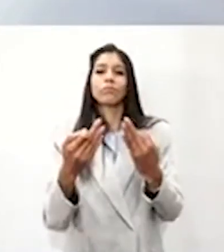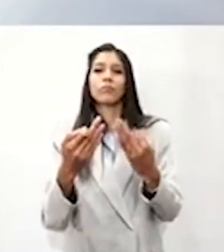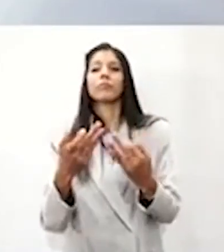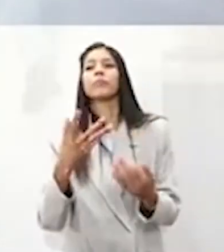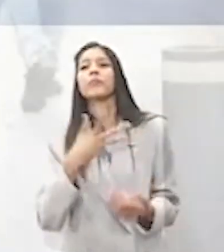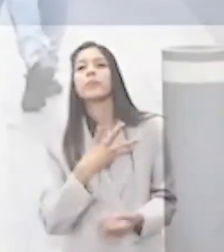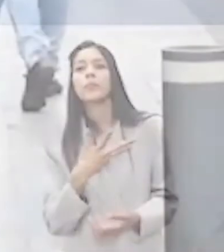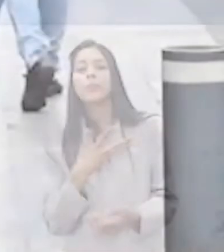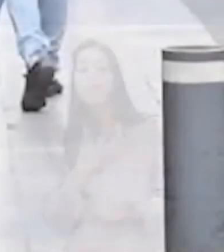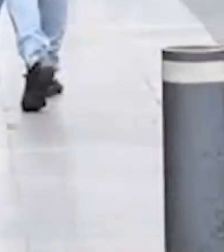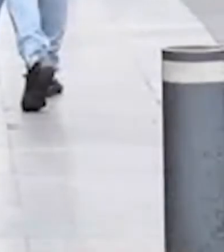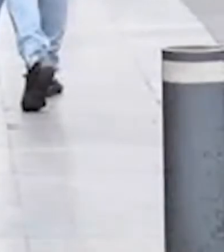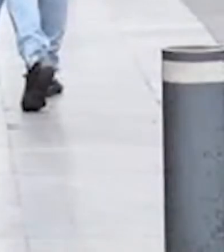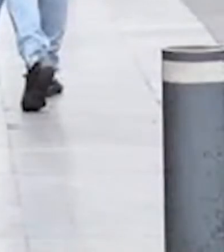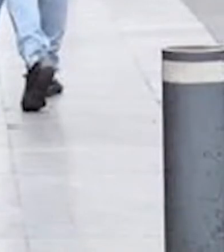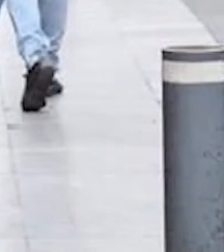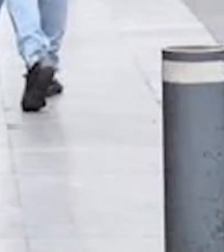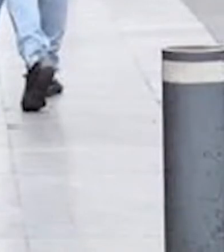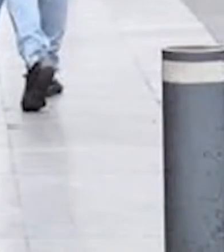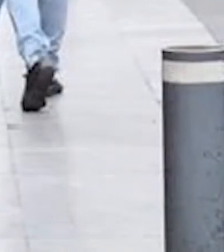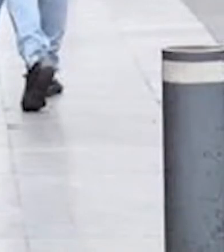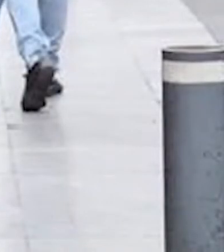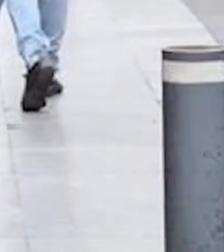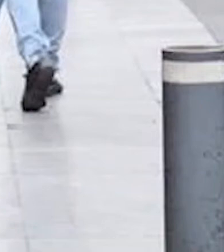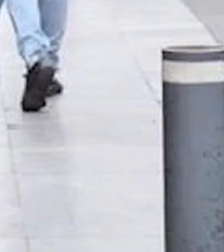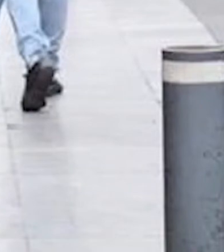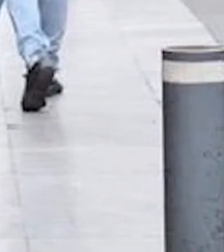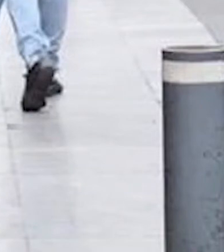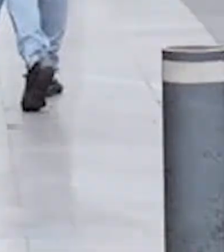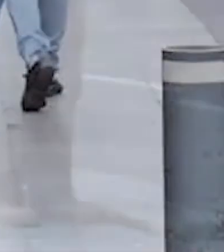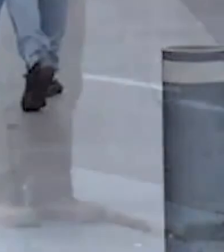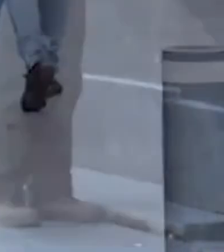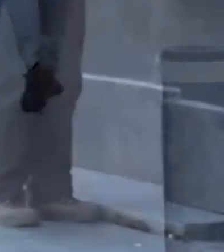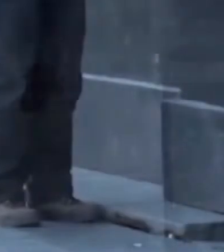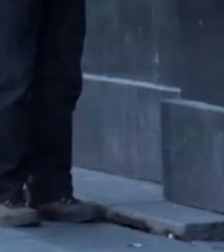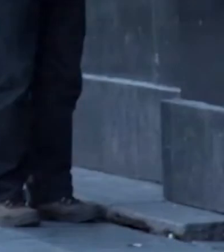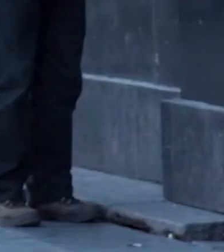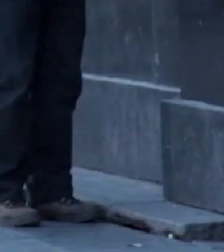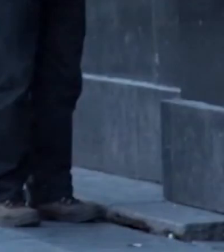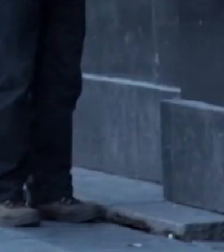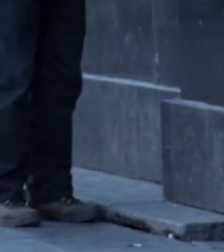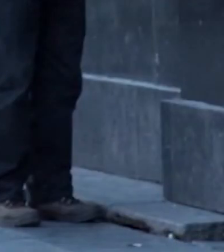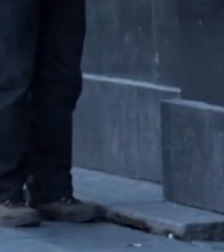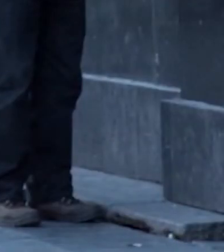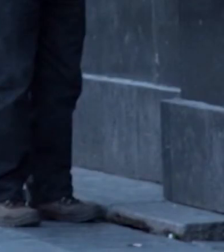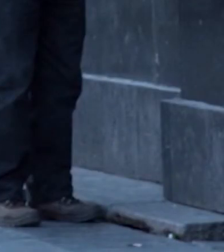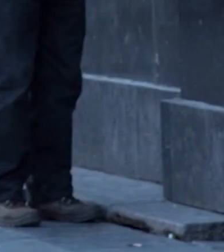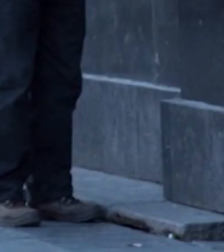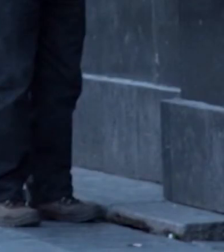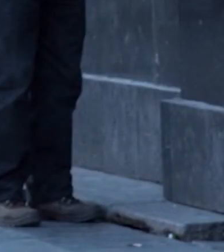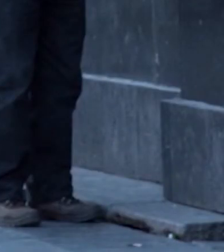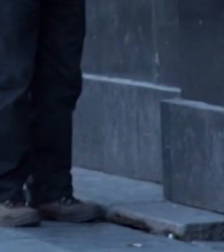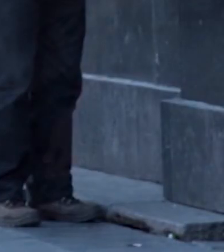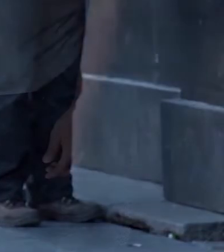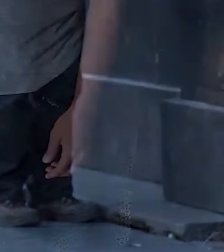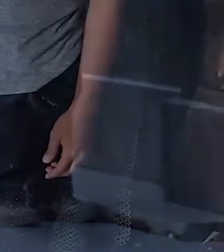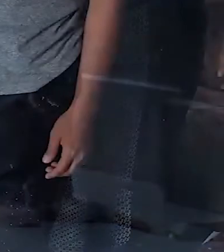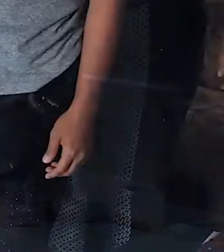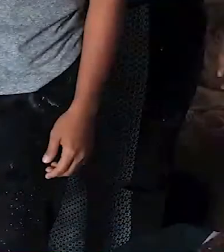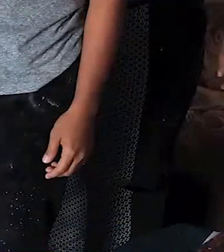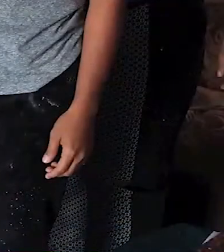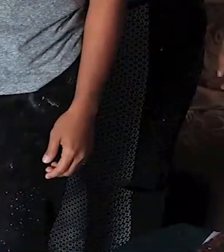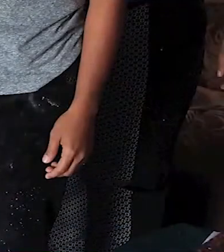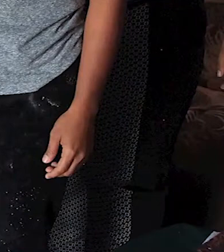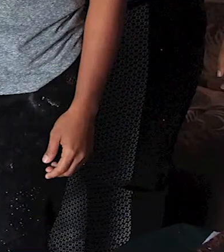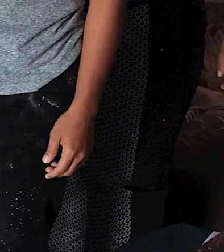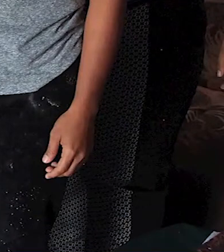de baja en casos activos de al menos 2 meses, lo que permitirá que en 30 días aproximadamente, dijo, se evalúe la